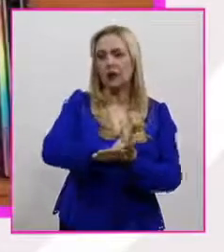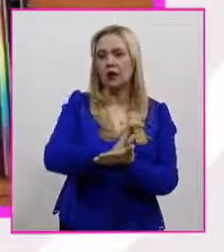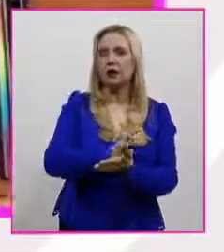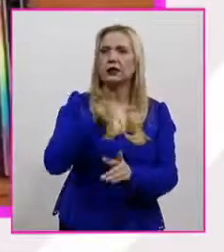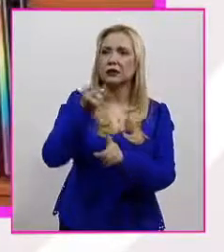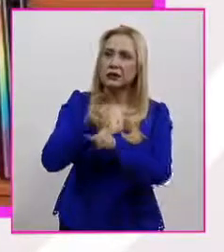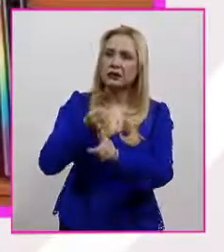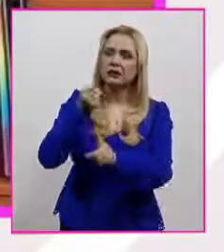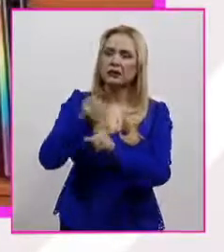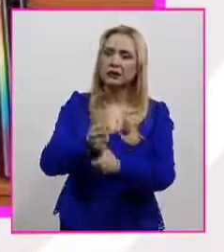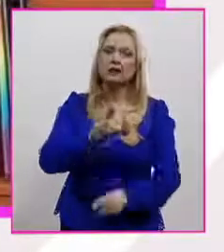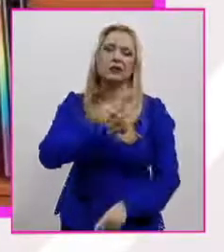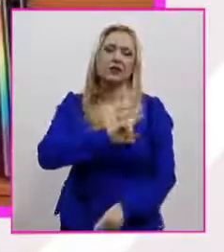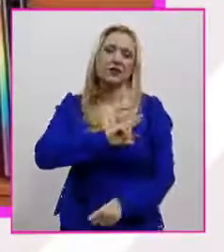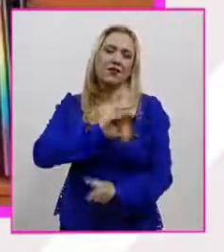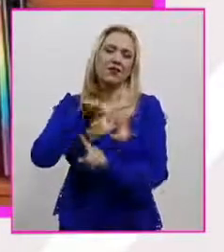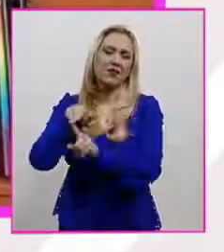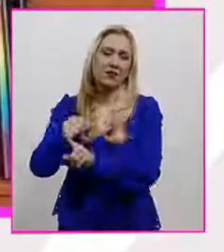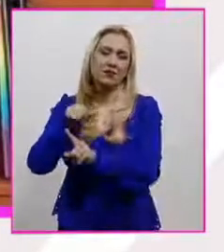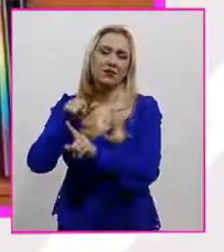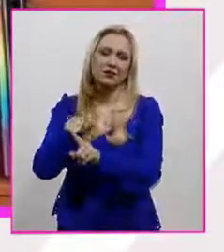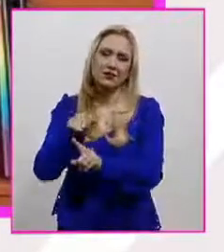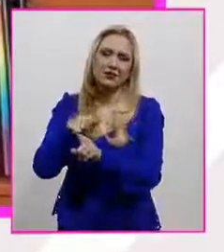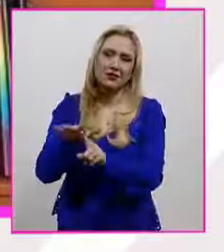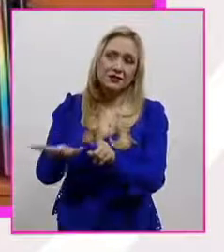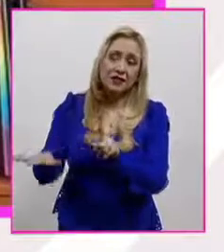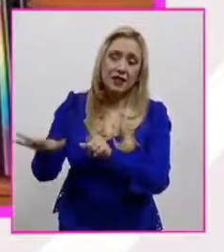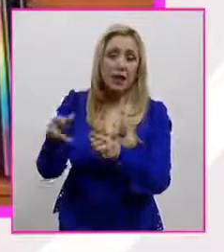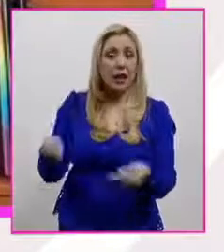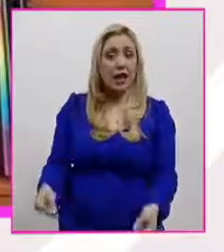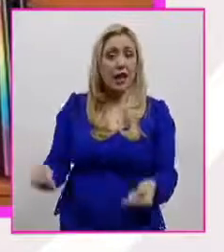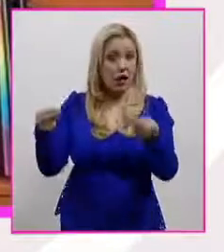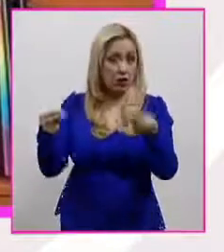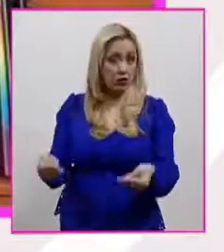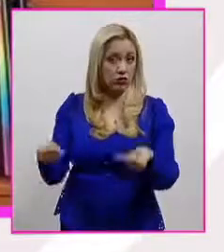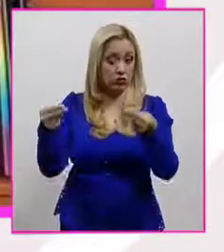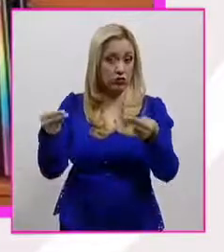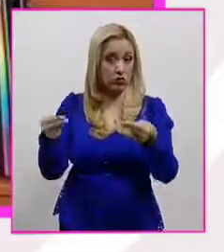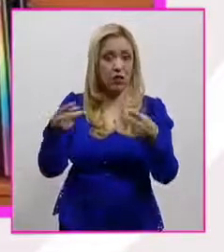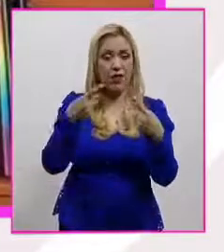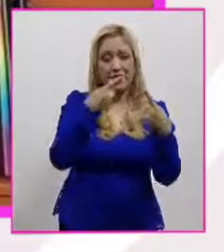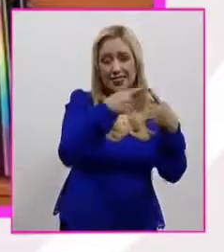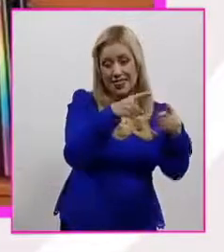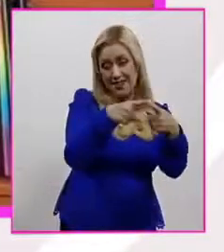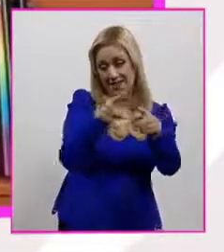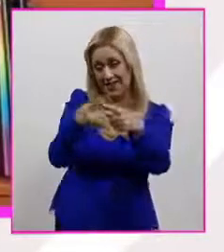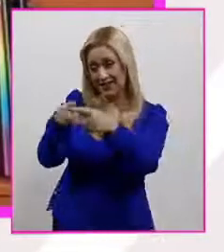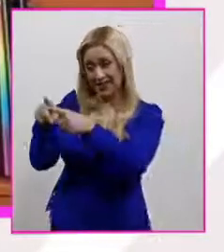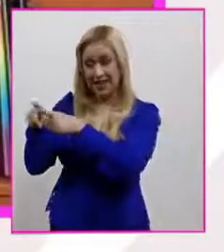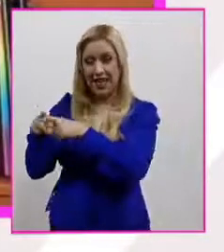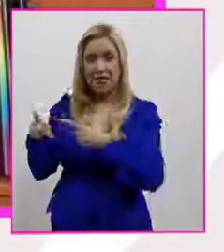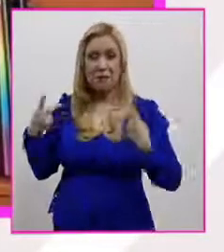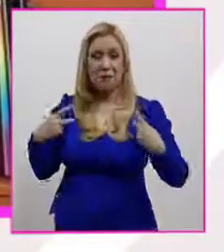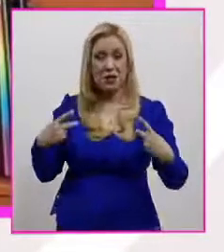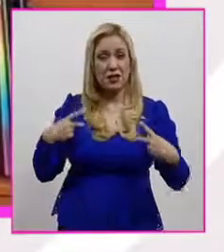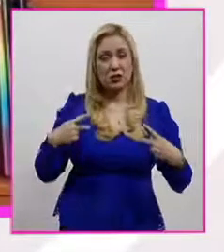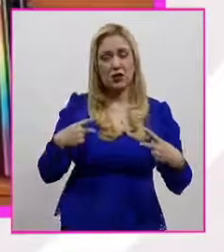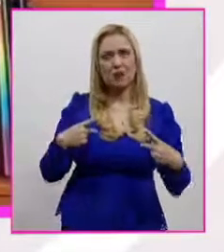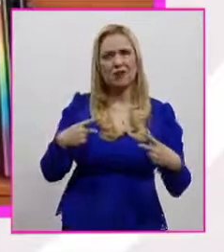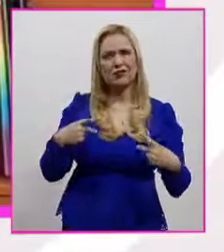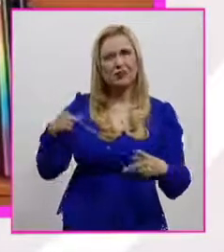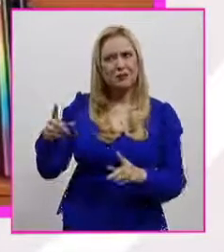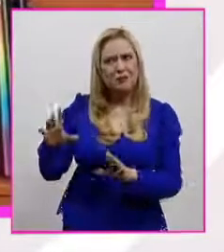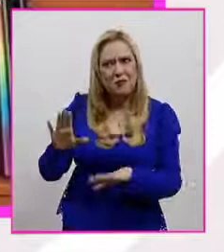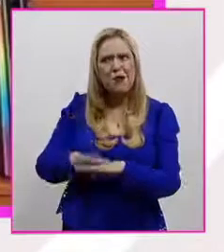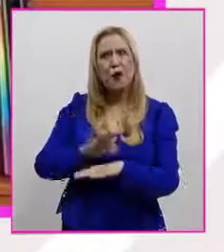para decirlo también, es que en términos de negocio, la diversidad suma, ¿no? En México todavía no tenemos